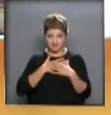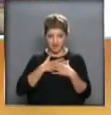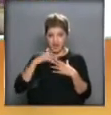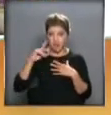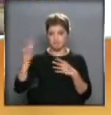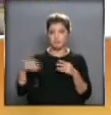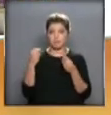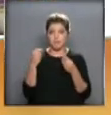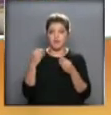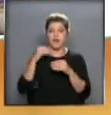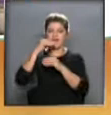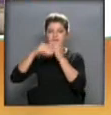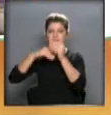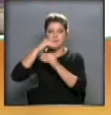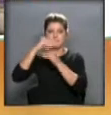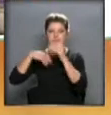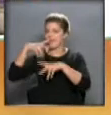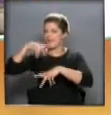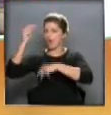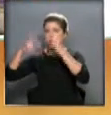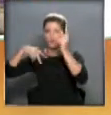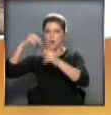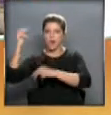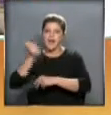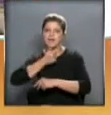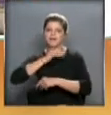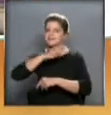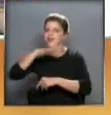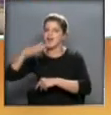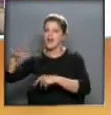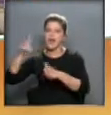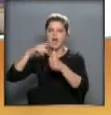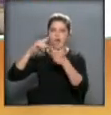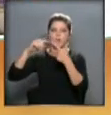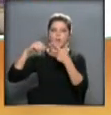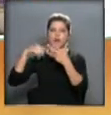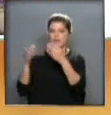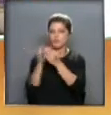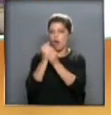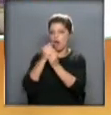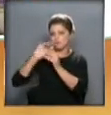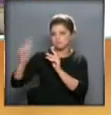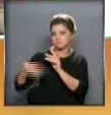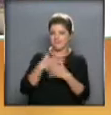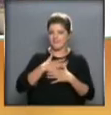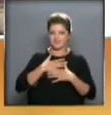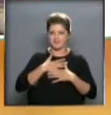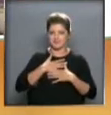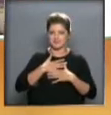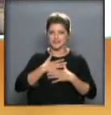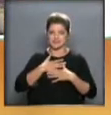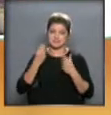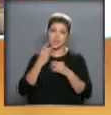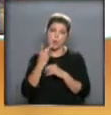naturaleza en sí y la ir al río tenemos más cosas así le da mucha más felicidad que comprarme algo